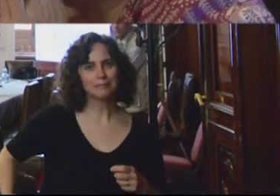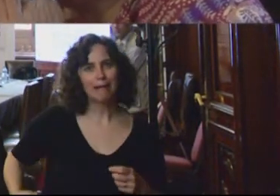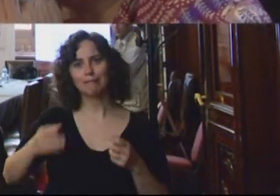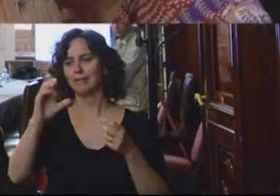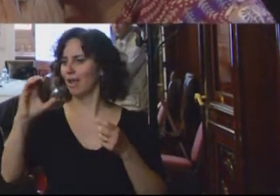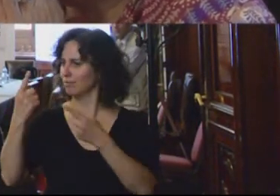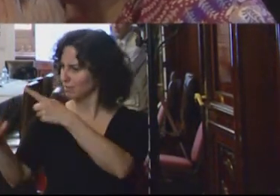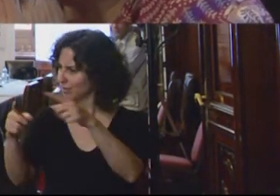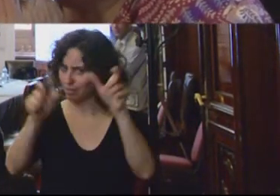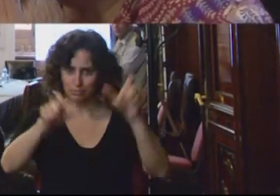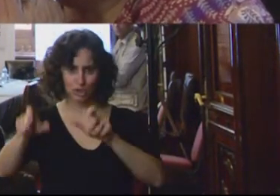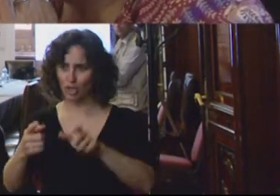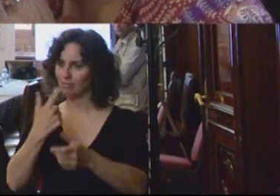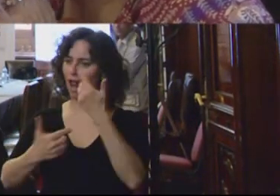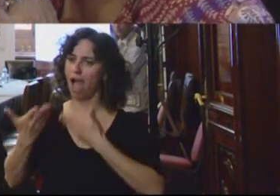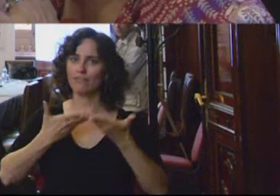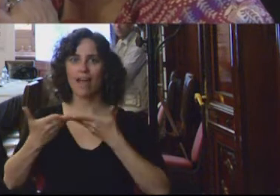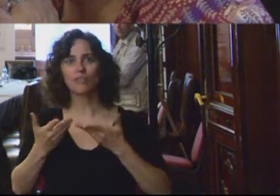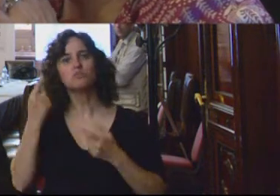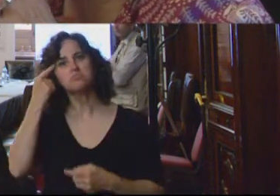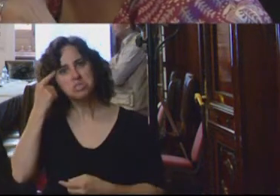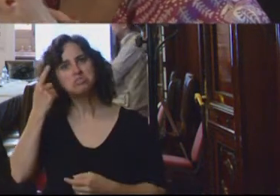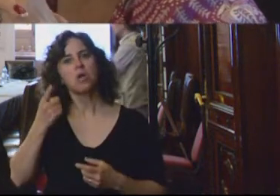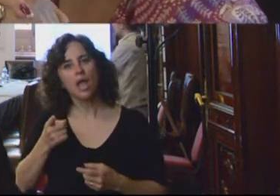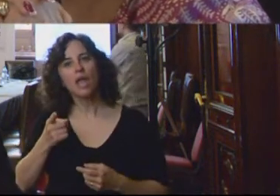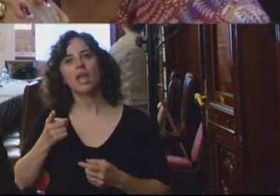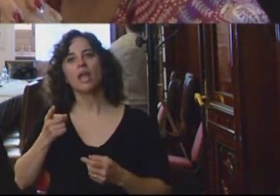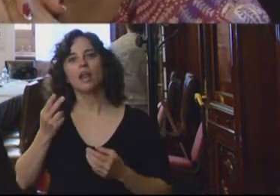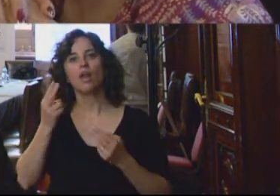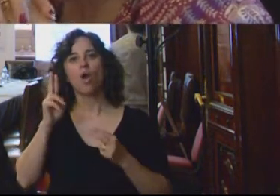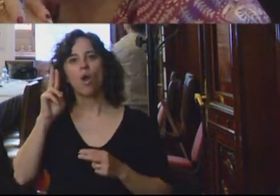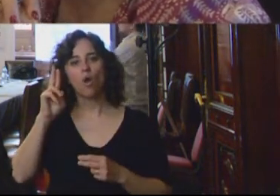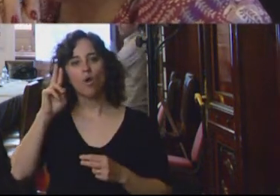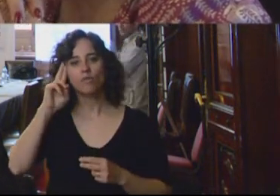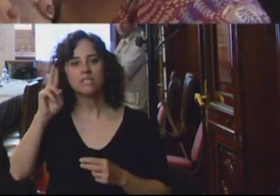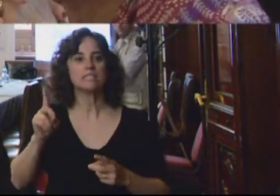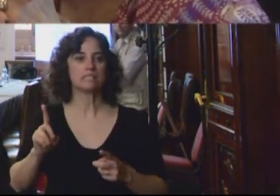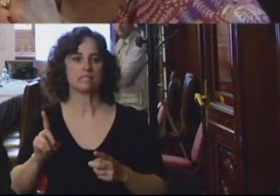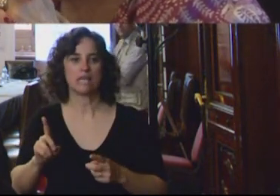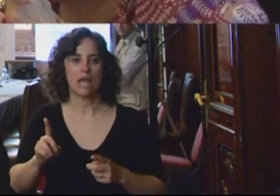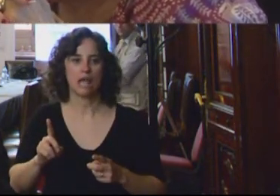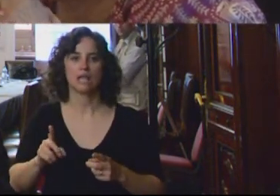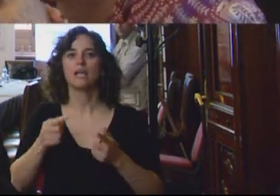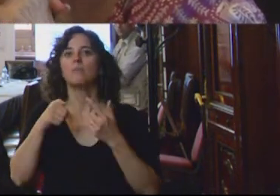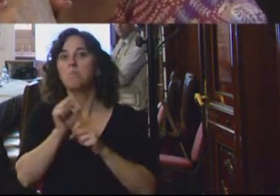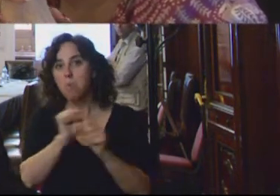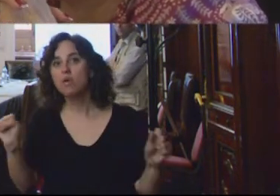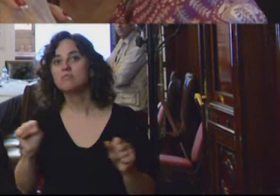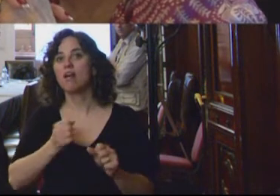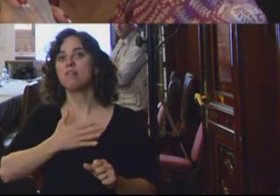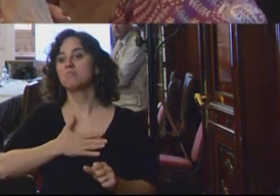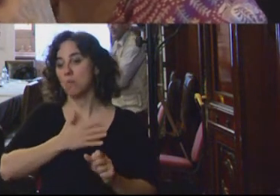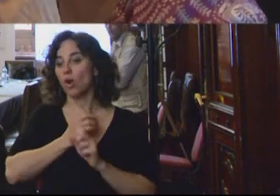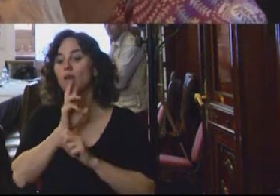de país también, yo pienso que la sugerencia de una visita in loco quizá pueda ser contestada